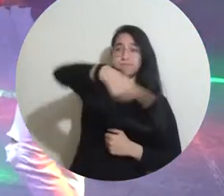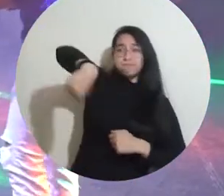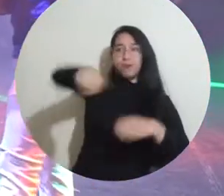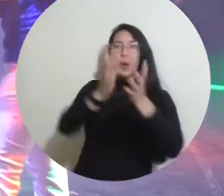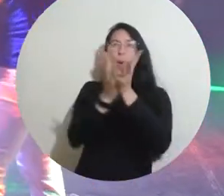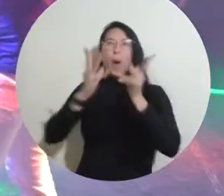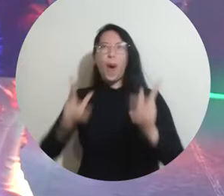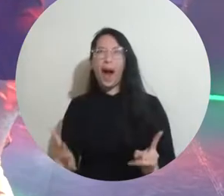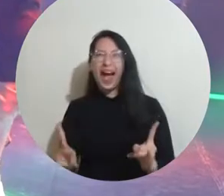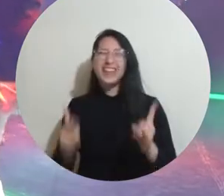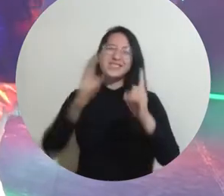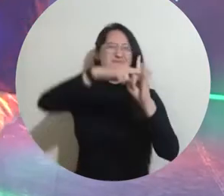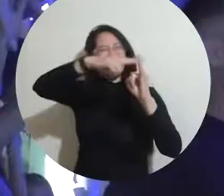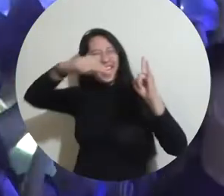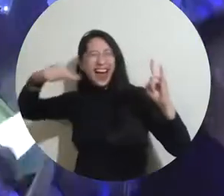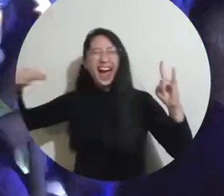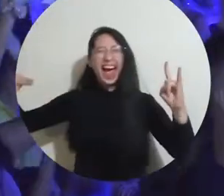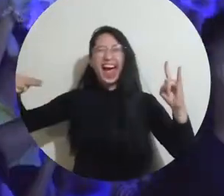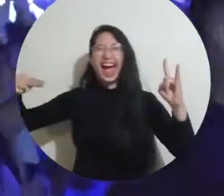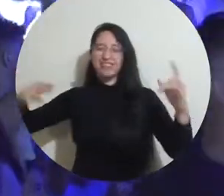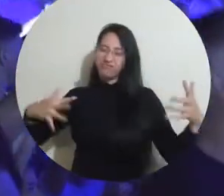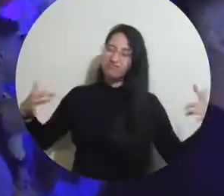para mí